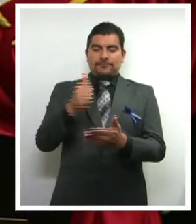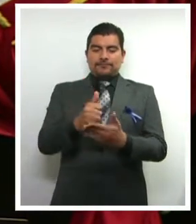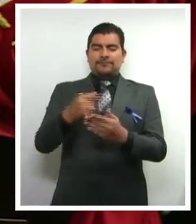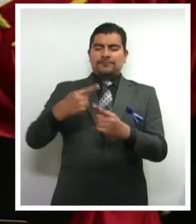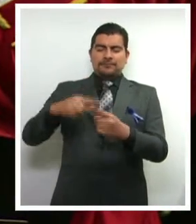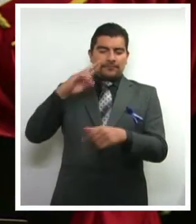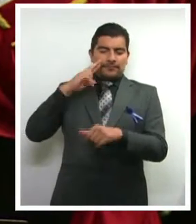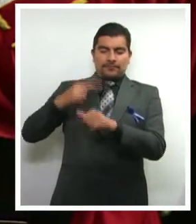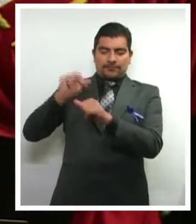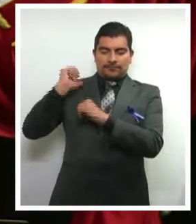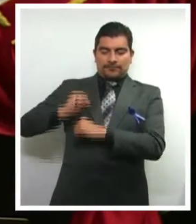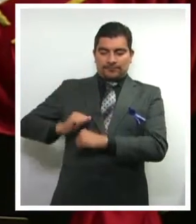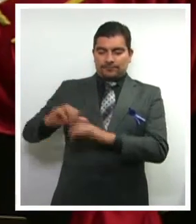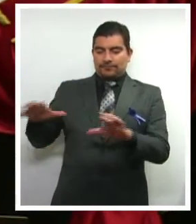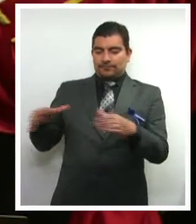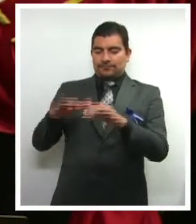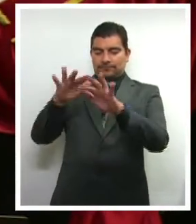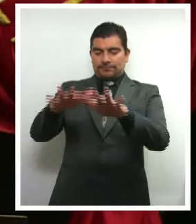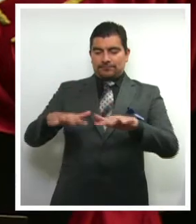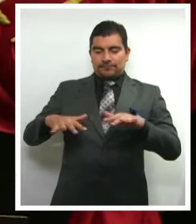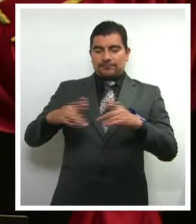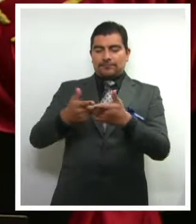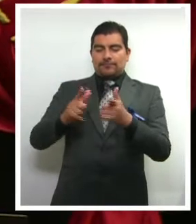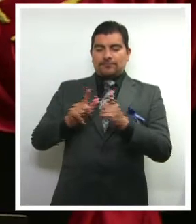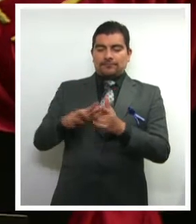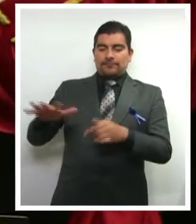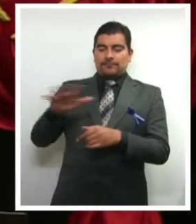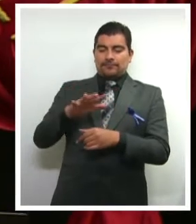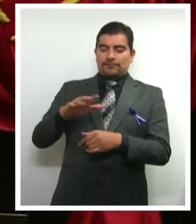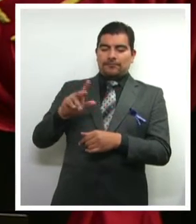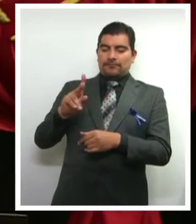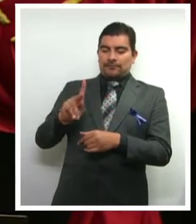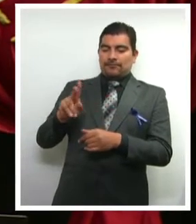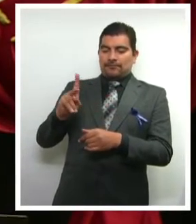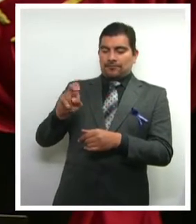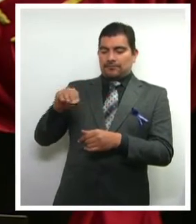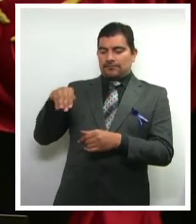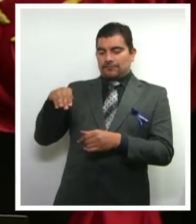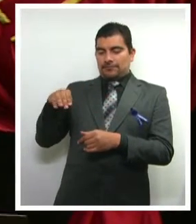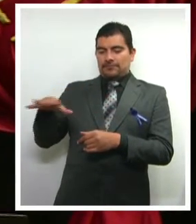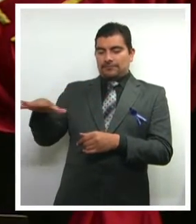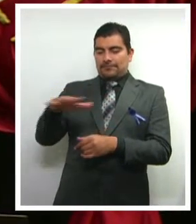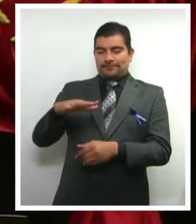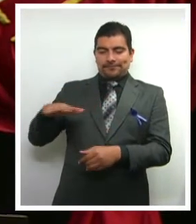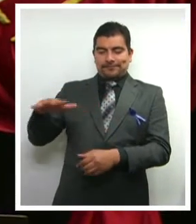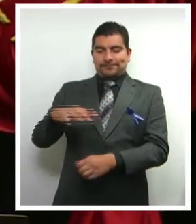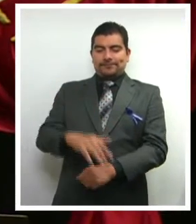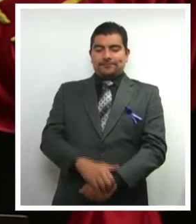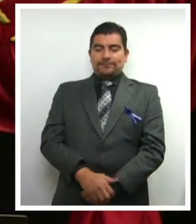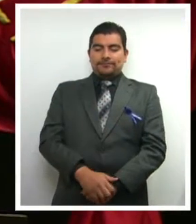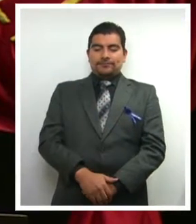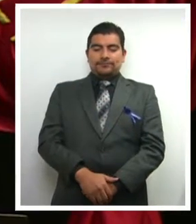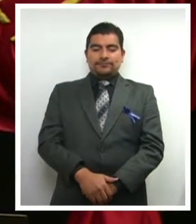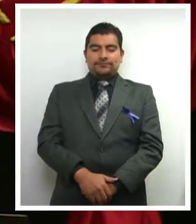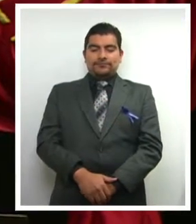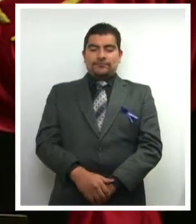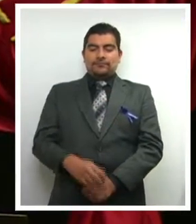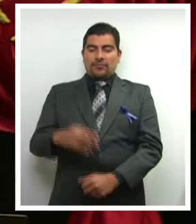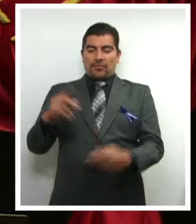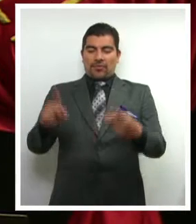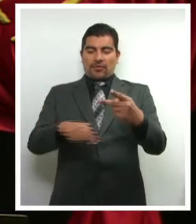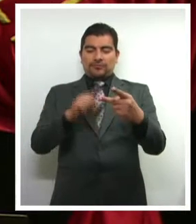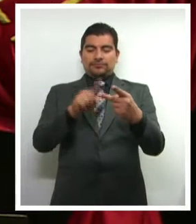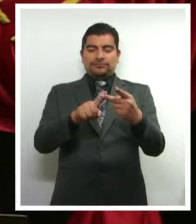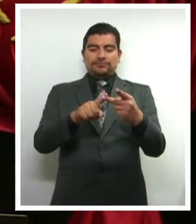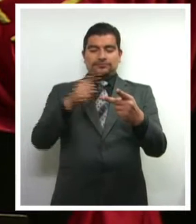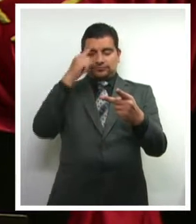de los constituyentes integrantes del Grupo Parlamentario del Partido Verde Ecologista de México. 2. Proyecto de